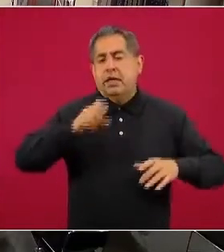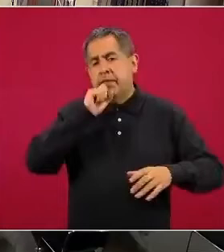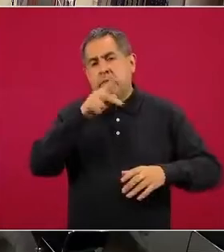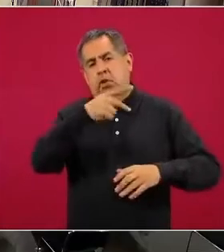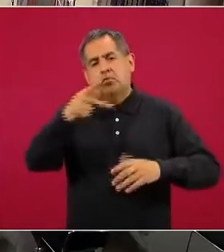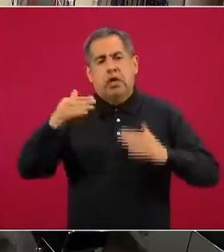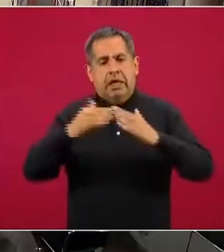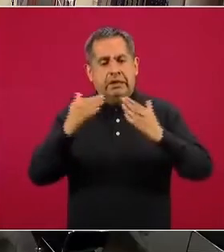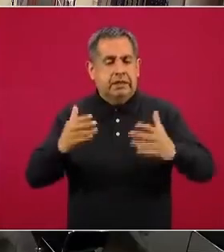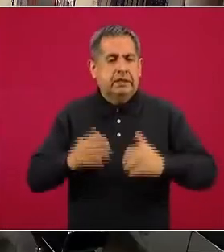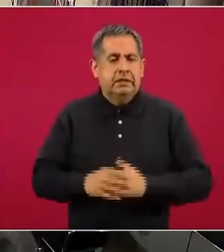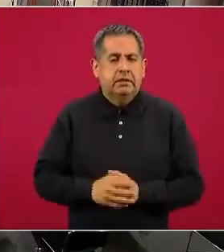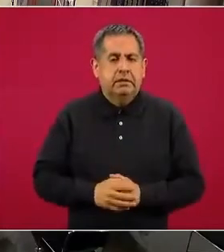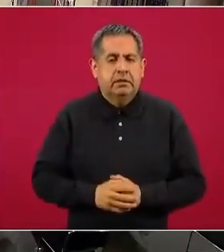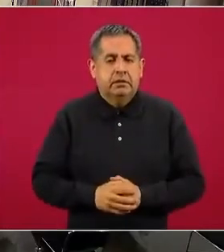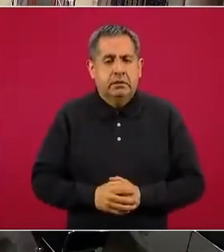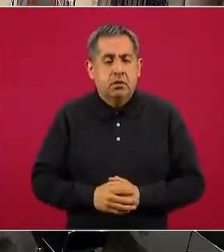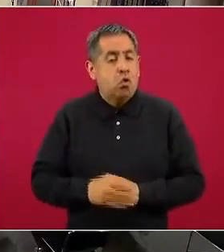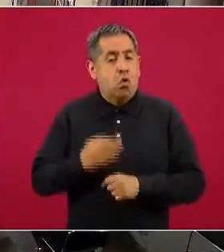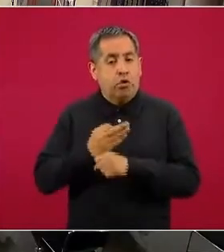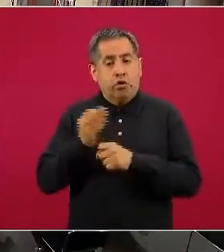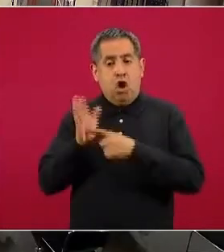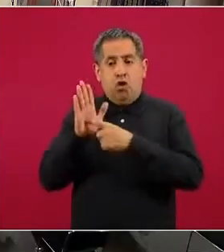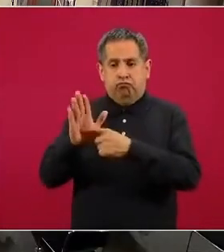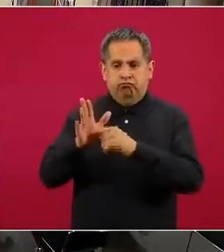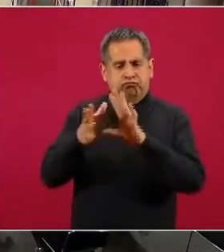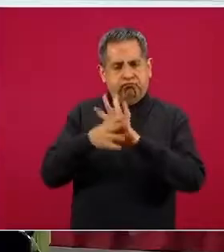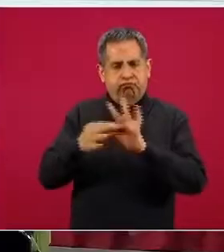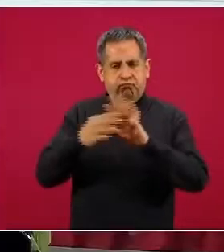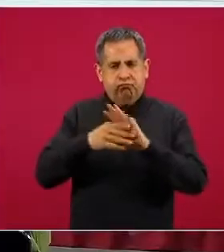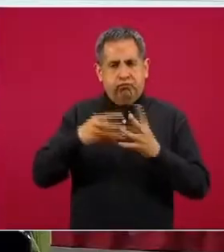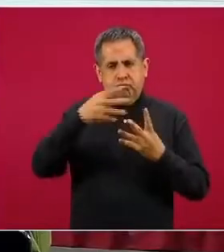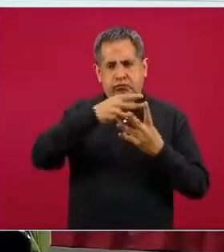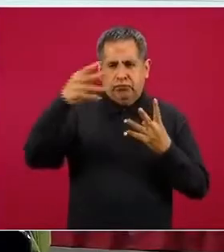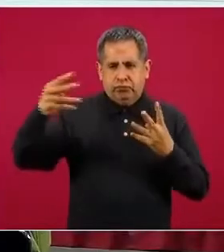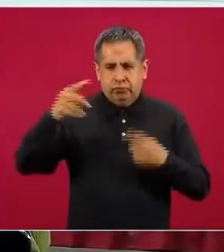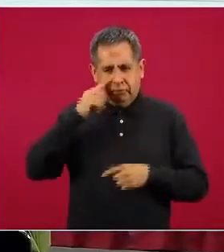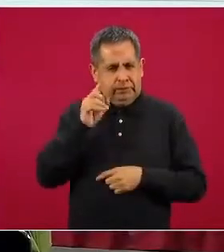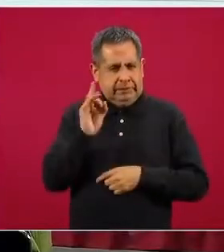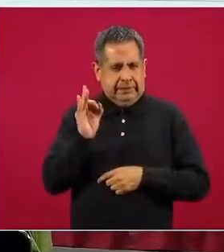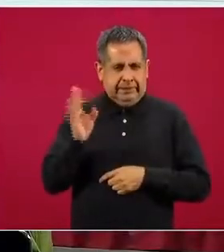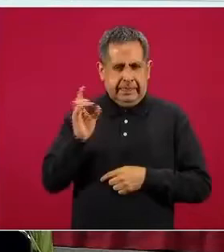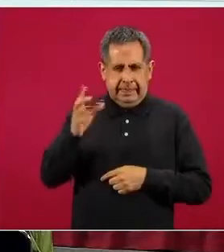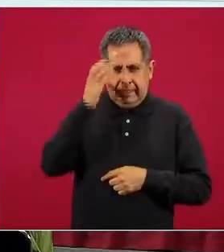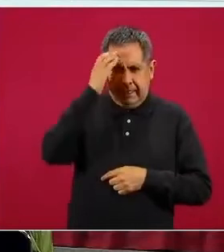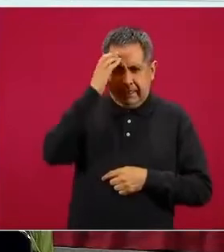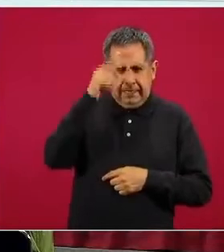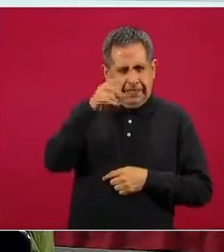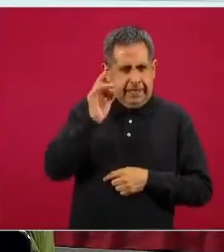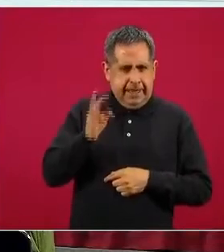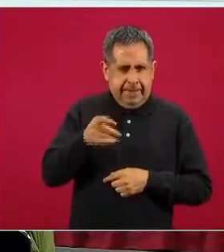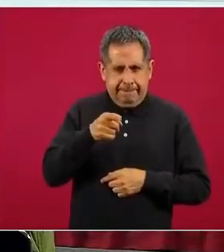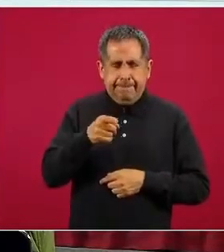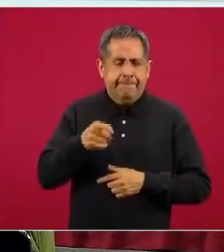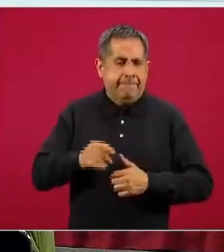casa vamos a ver una serie de gráficos que ya conocemos de